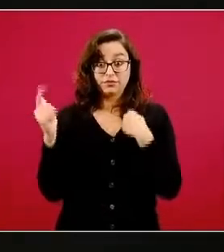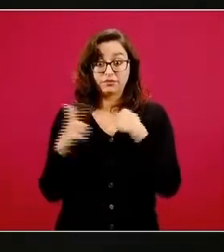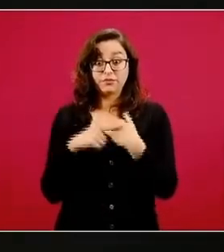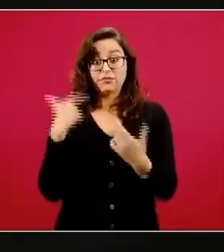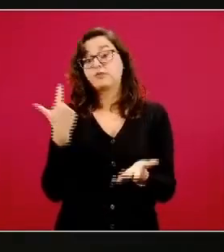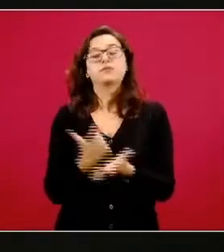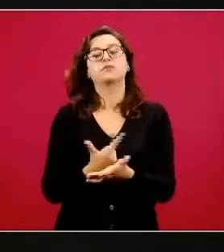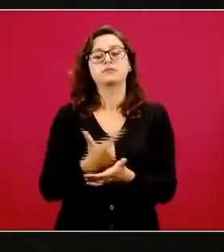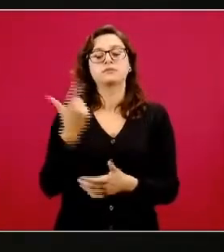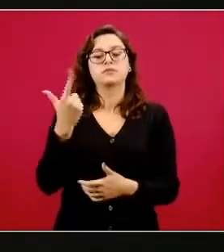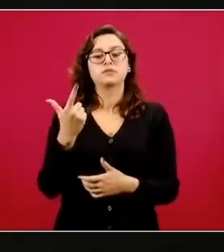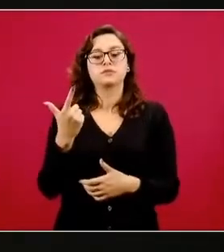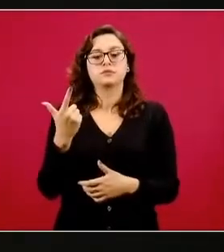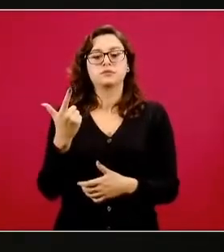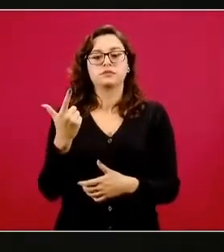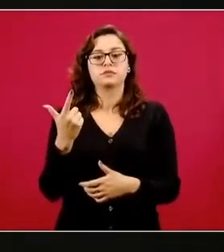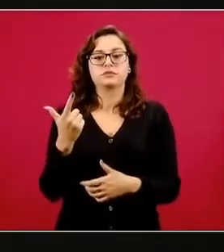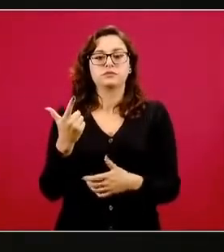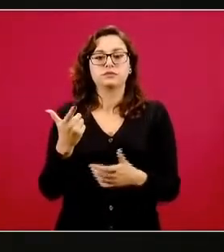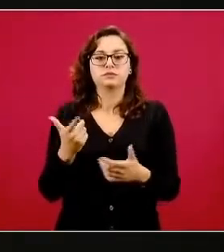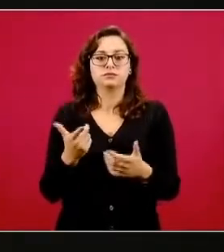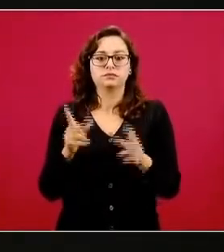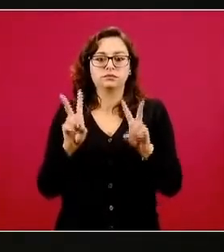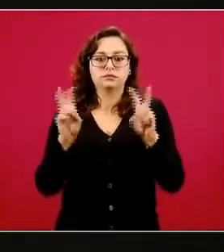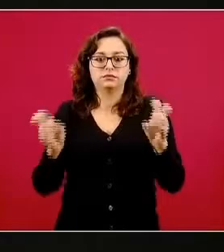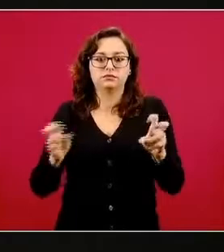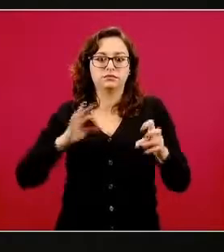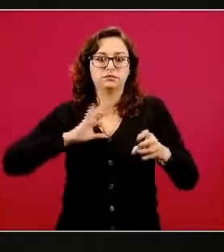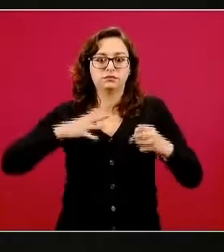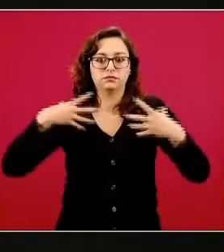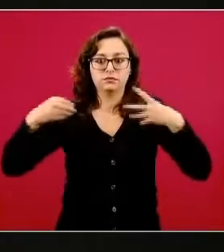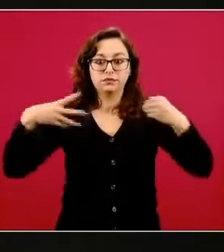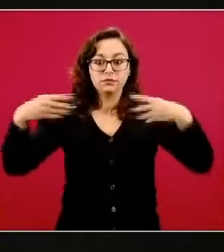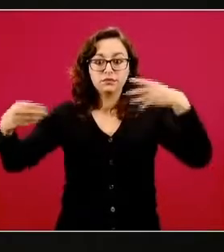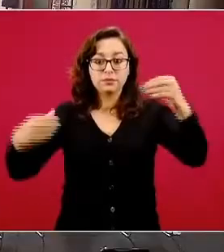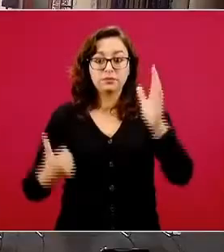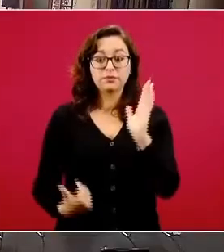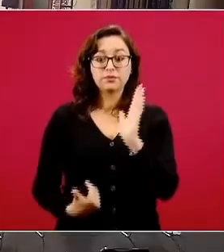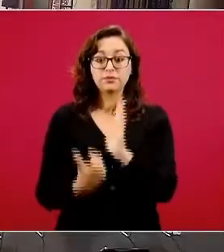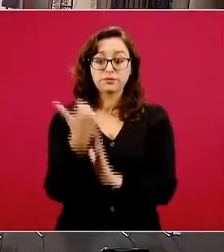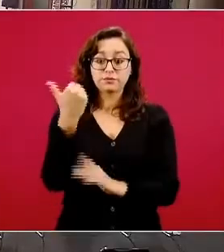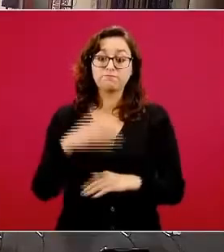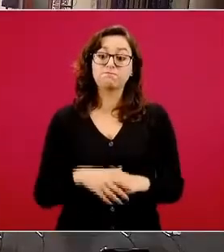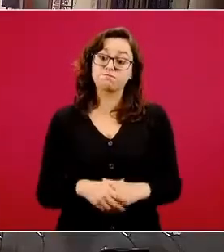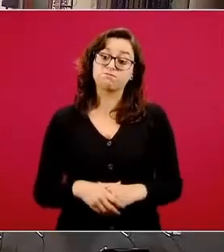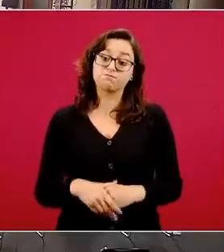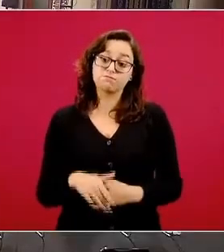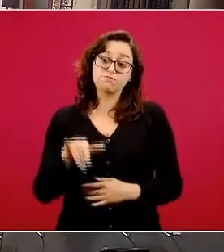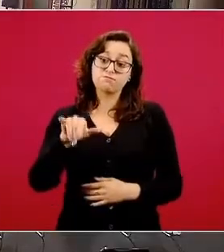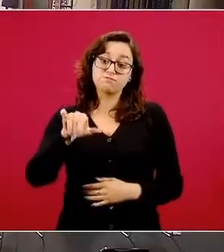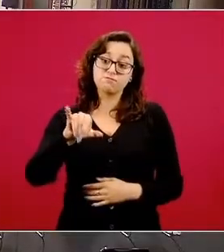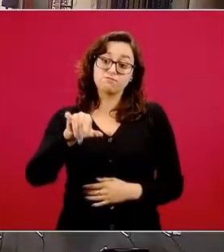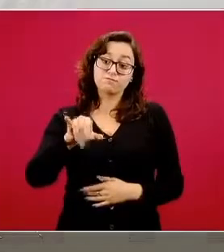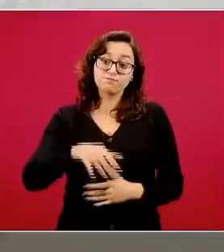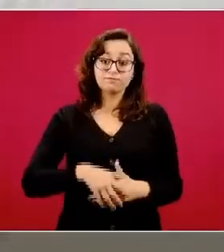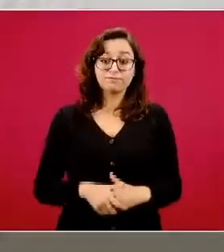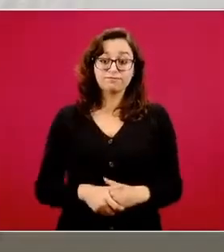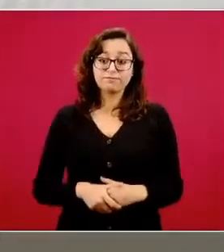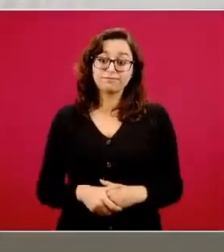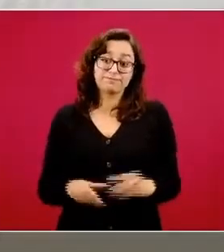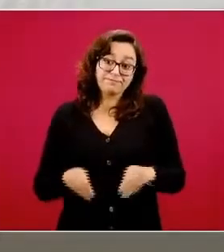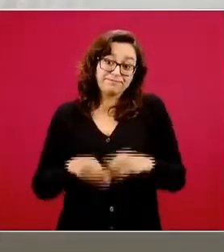algún efecto en la curva de la ciudad. No lo sé. Definitivamente sí. O sea,